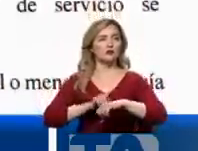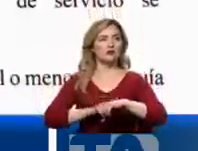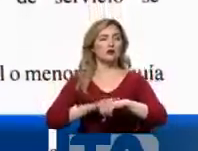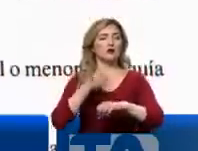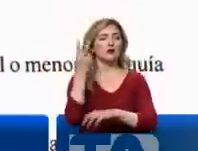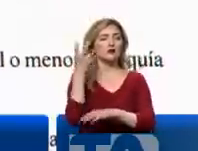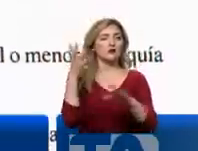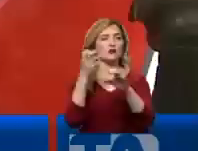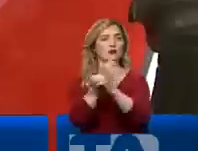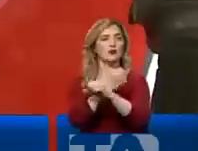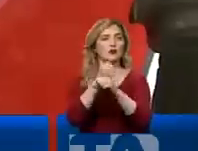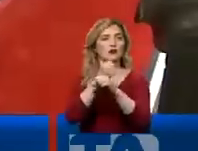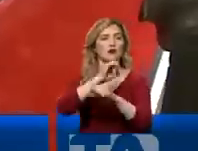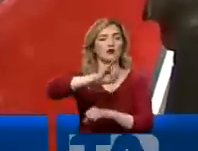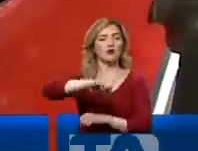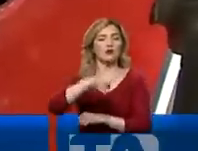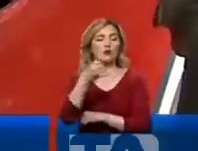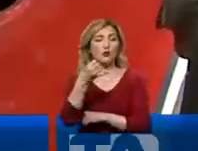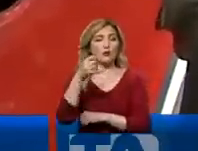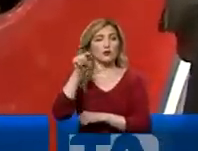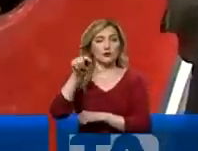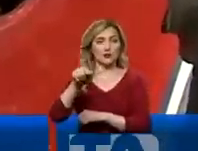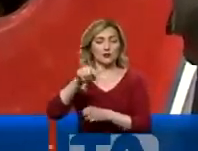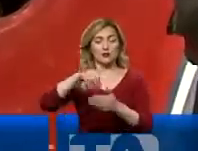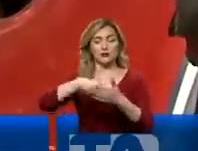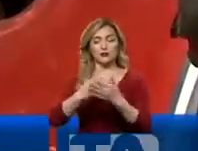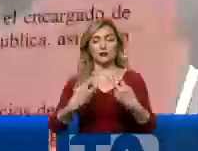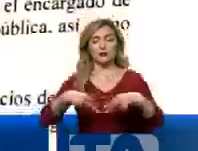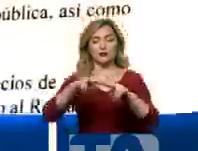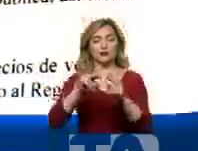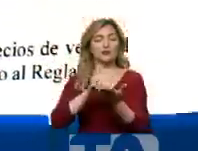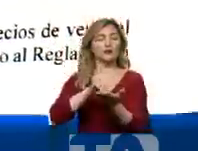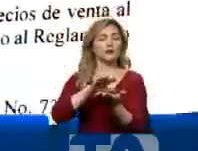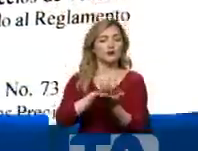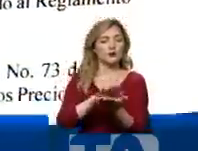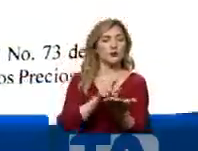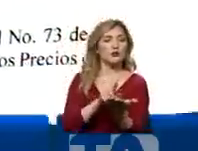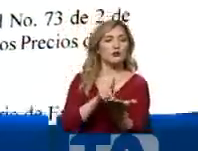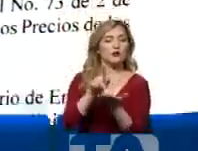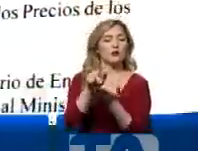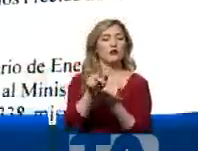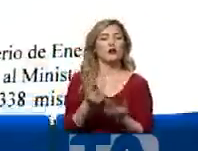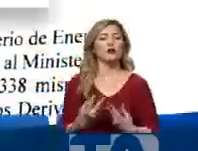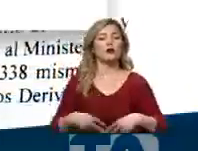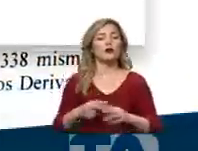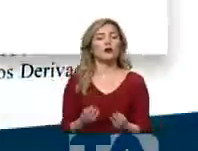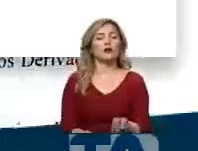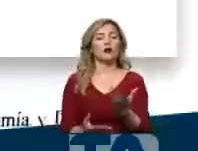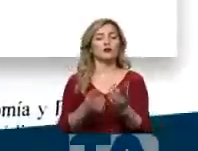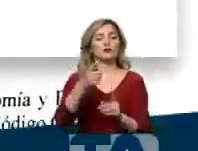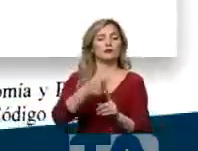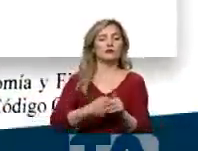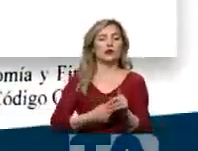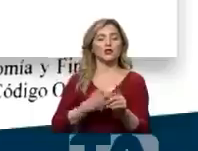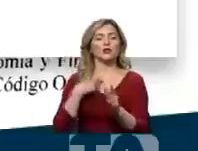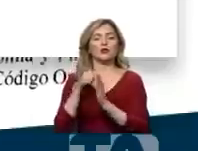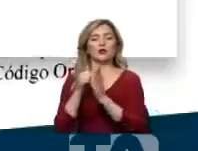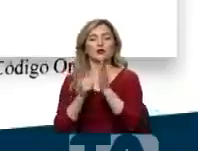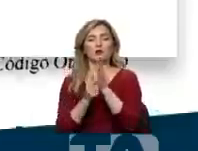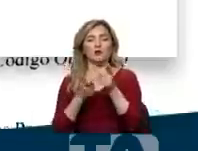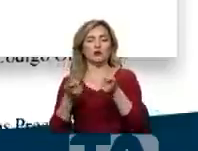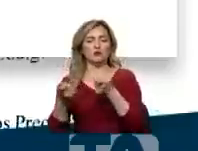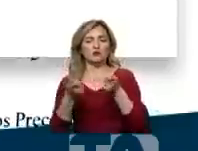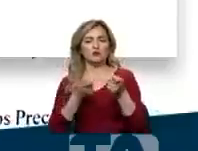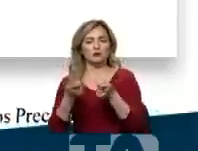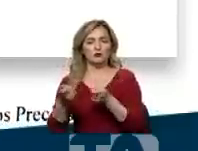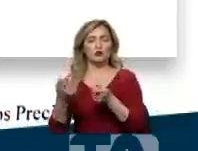implementará un nuevo rubro en las estaciones de servicio. Según el documento, el precio de venta será determinado en forma mensual por la Agencia de Regulación